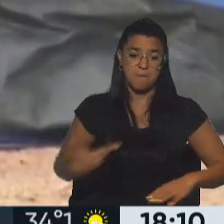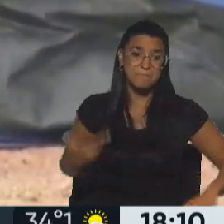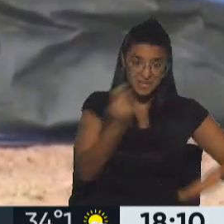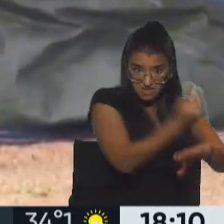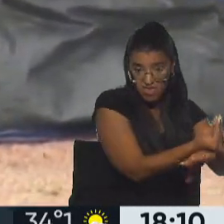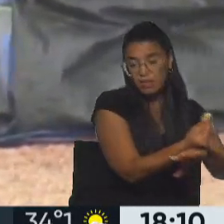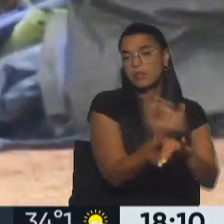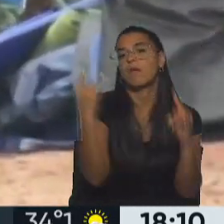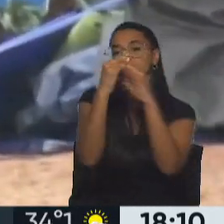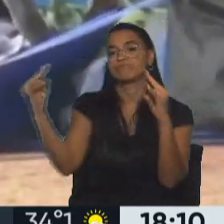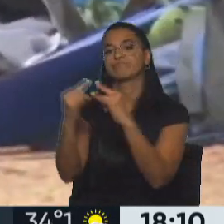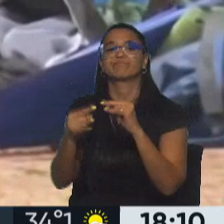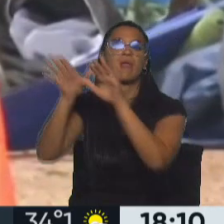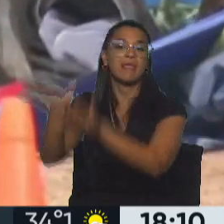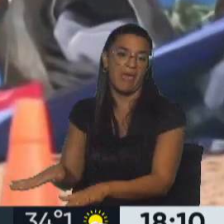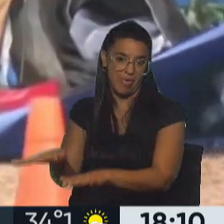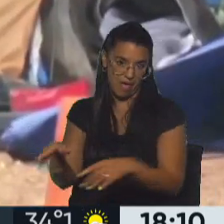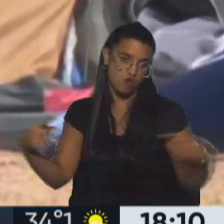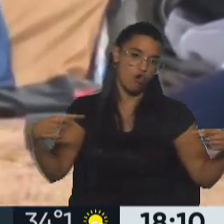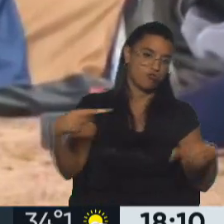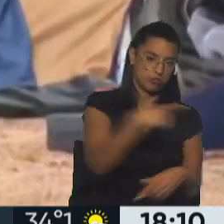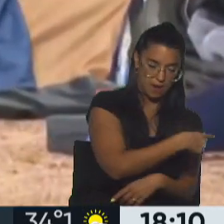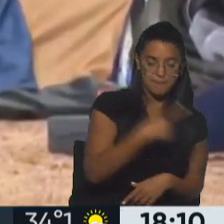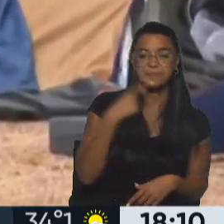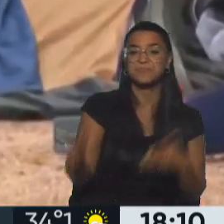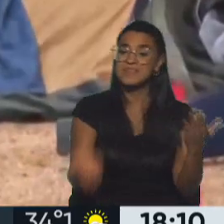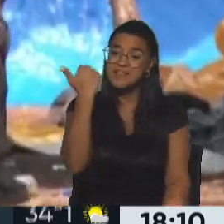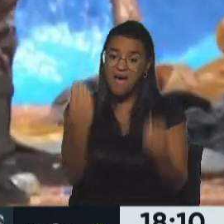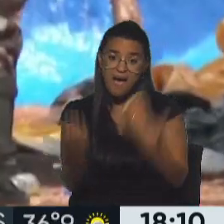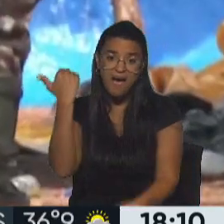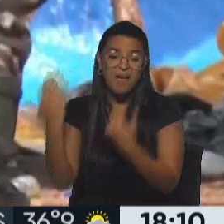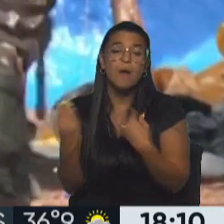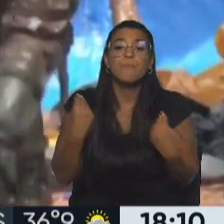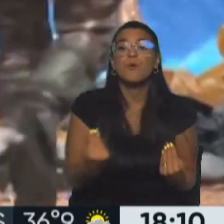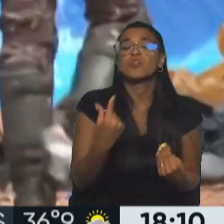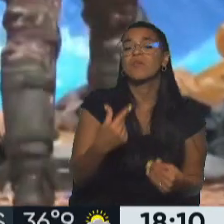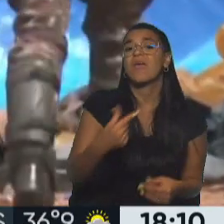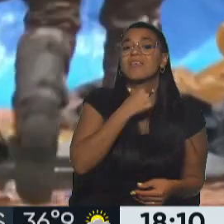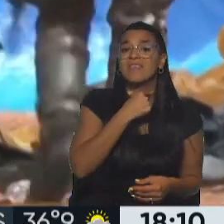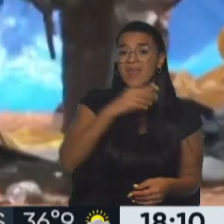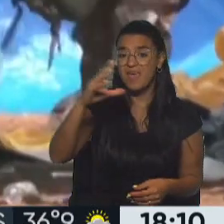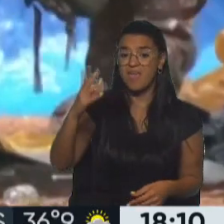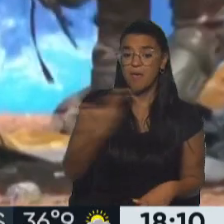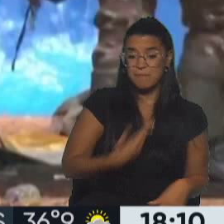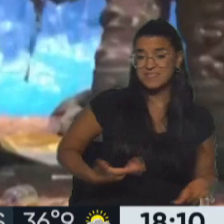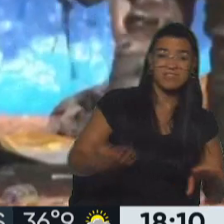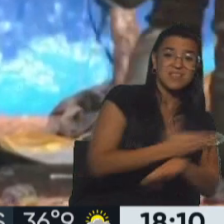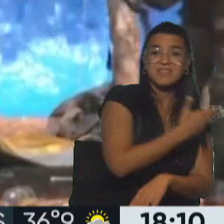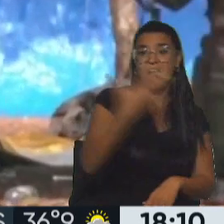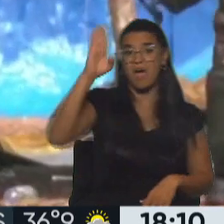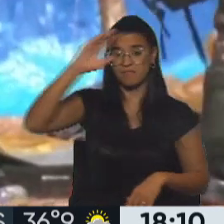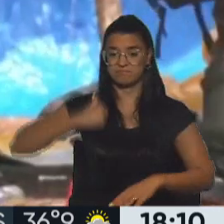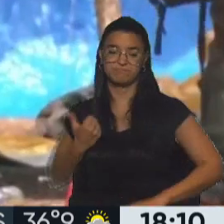electo las detenciones y los desmantelamientos de los campamentos ocurren tras el intento de golpe de estado ocurrido ayer donde